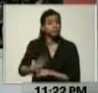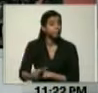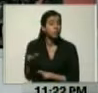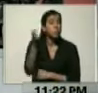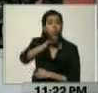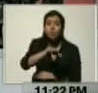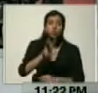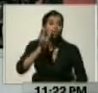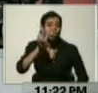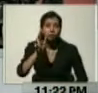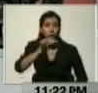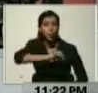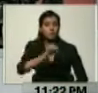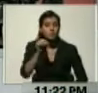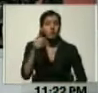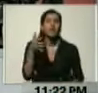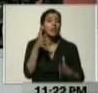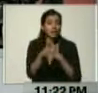Eso es,